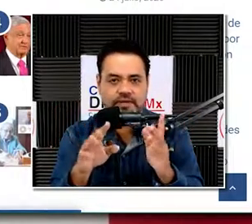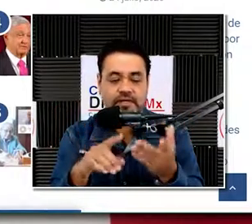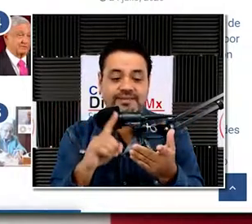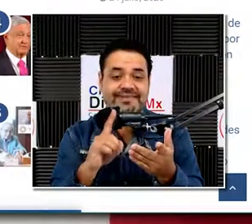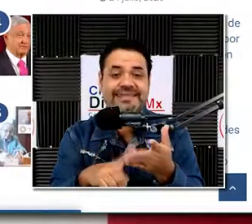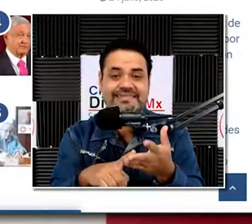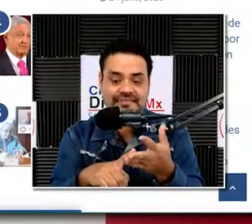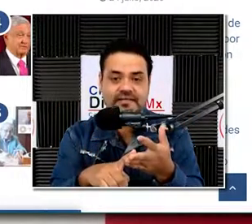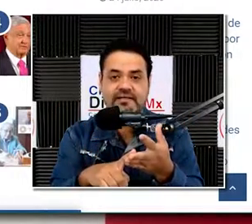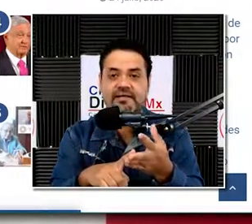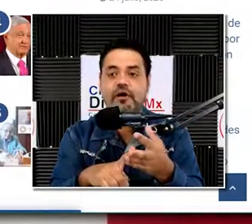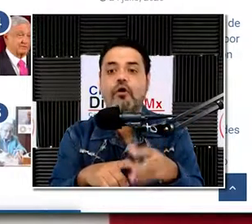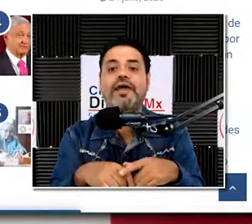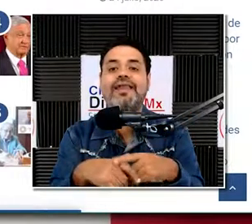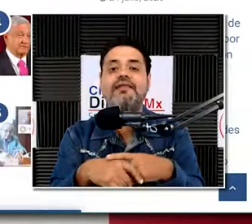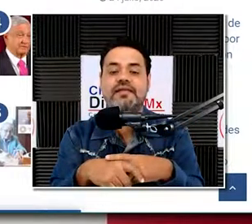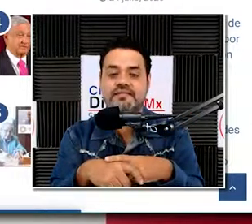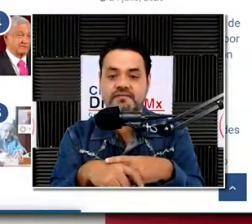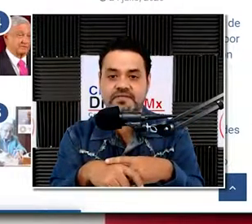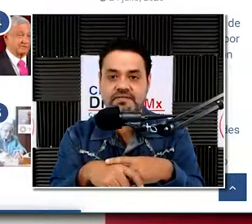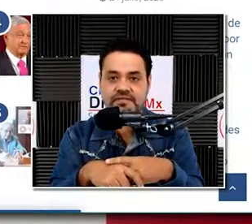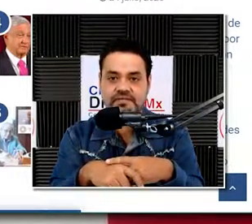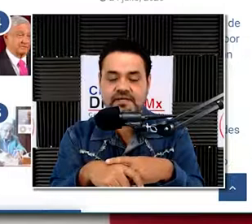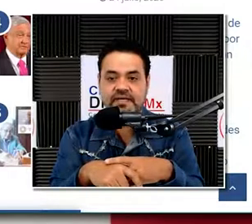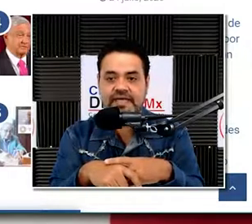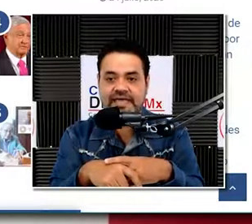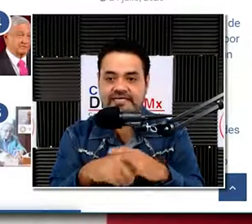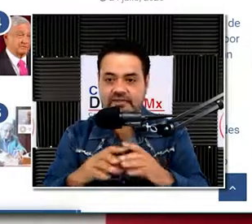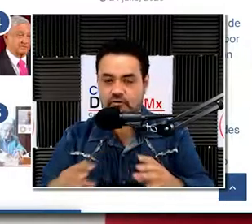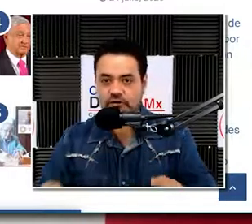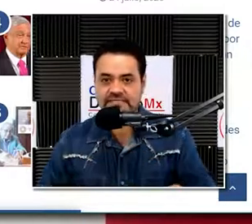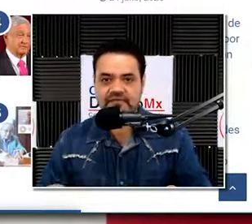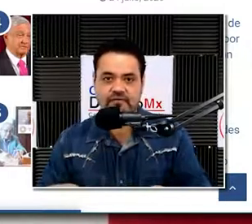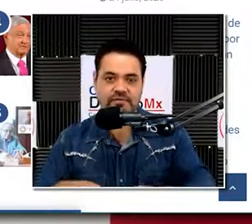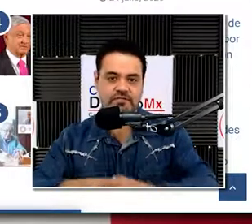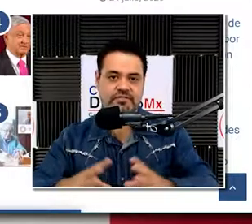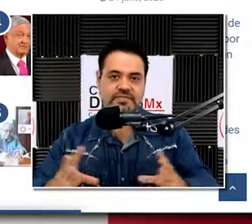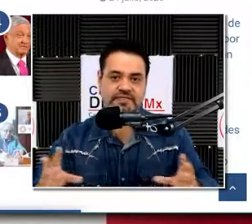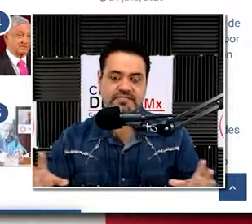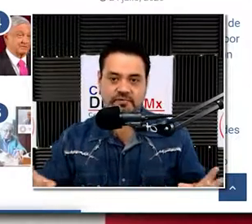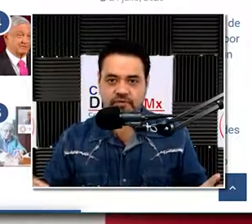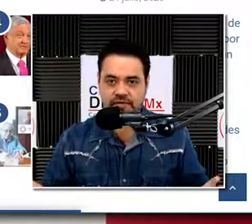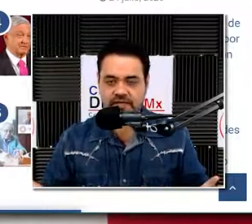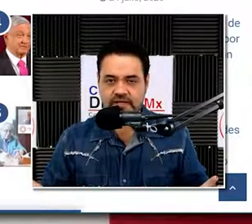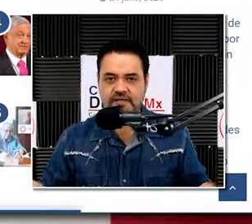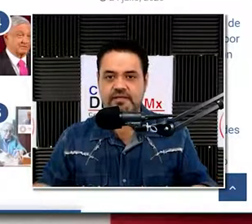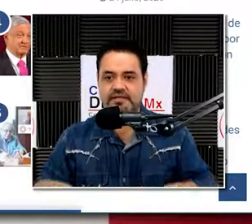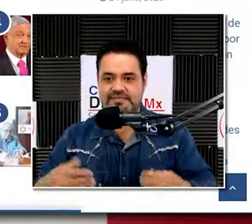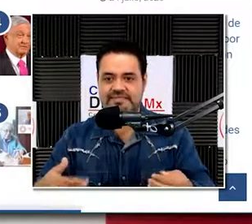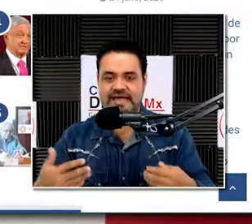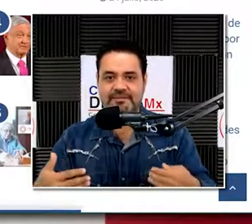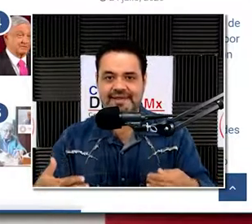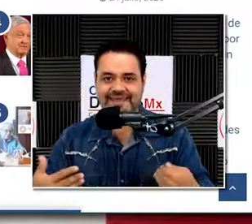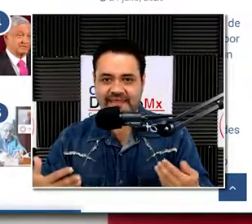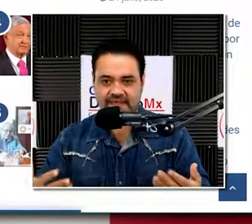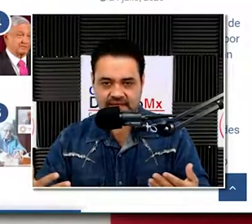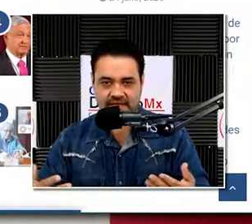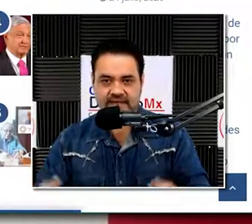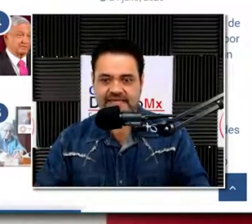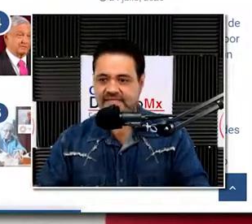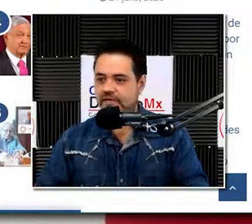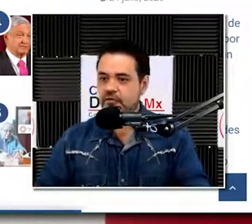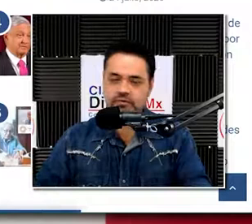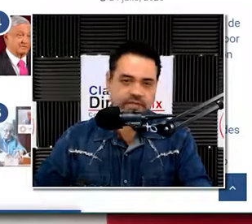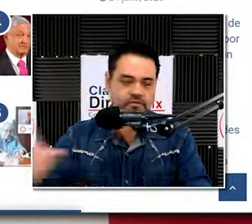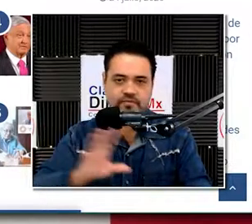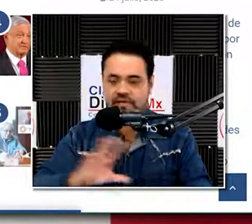lo voy a impedir. Tres, lo que le interesa al presidente es que toda esta información se distribuya, se hable de ella,